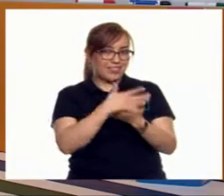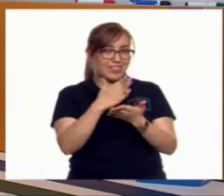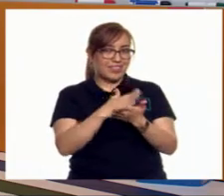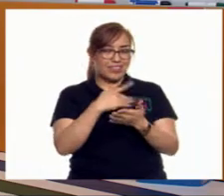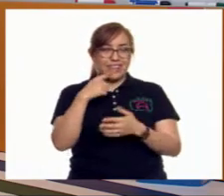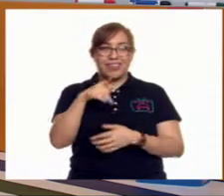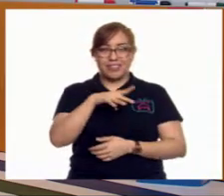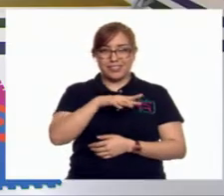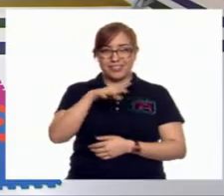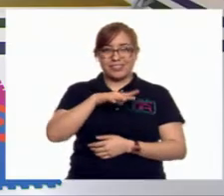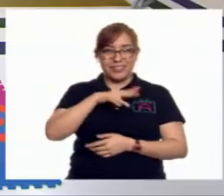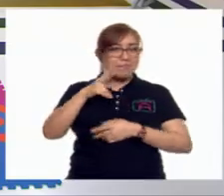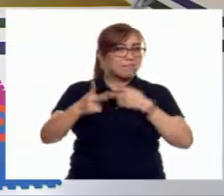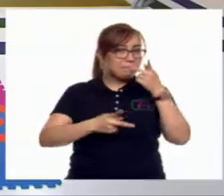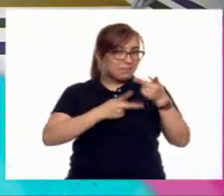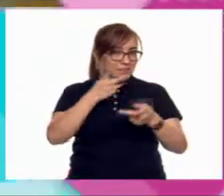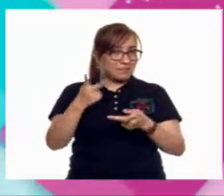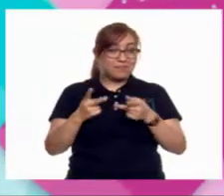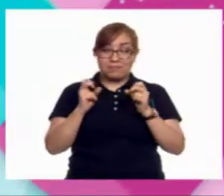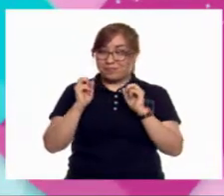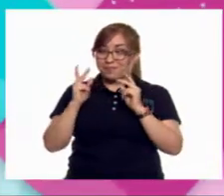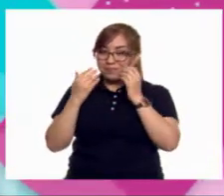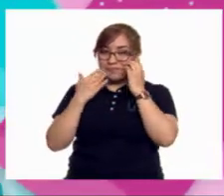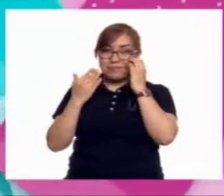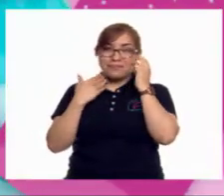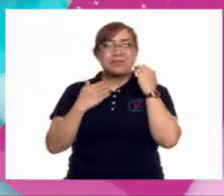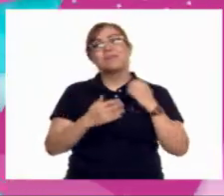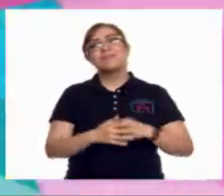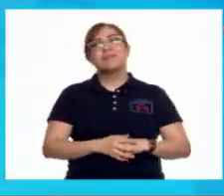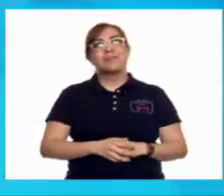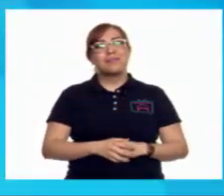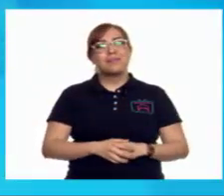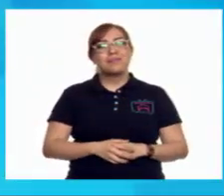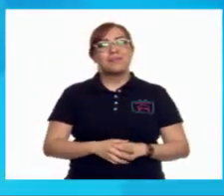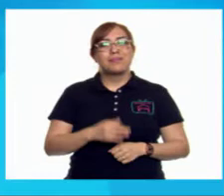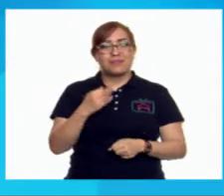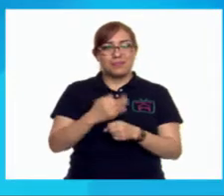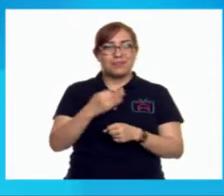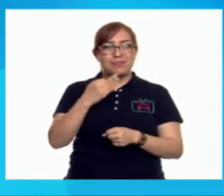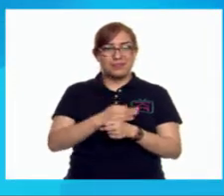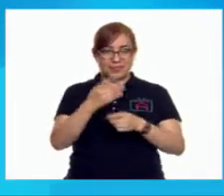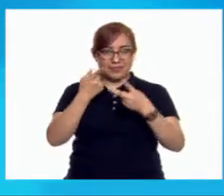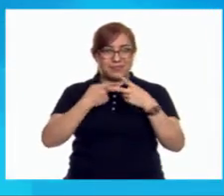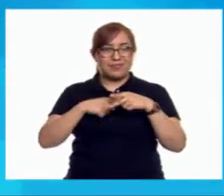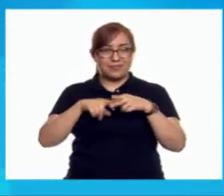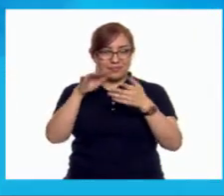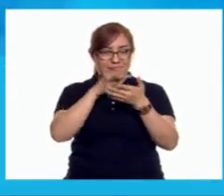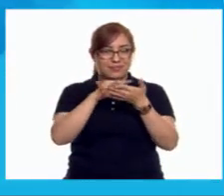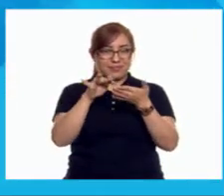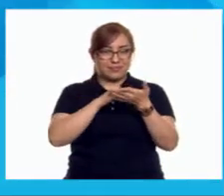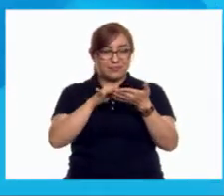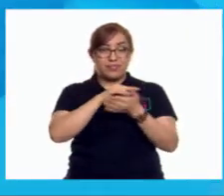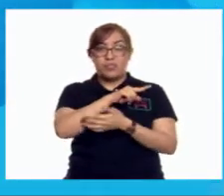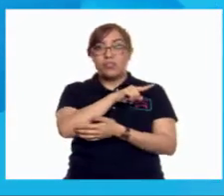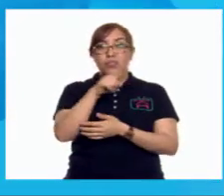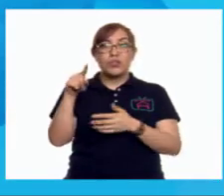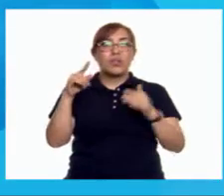unas preguntas. Ah, me parece perfecto. Vamos a ir leyendo y en casa pueden